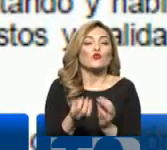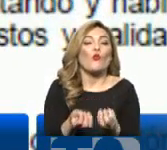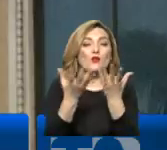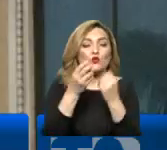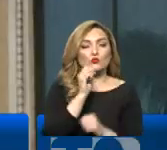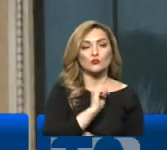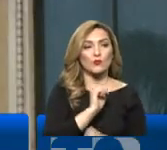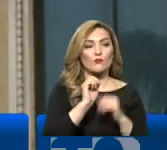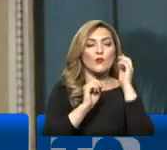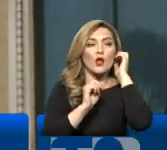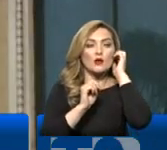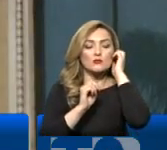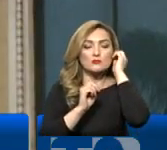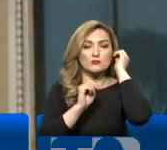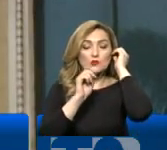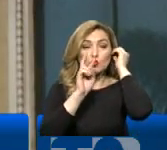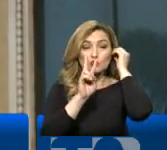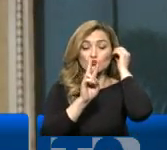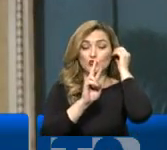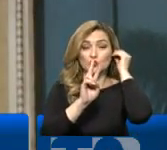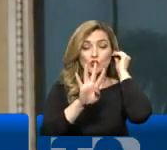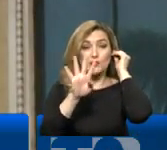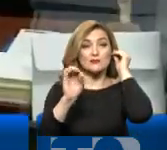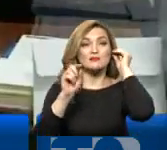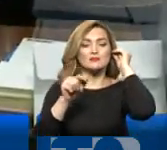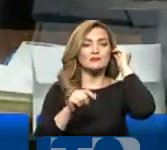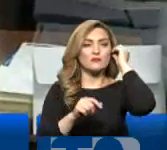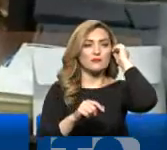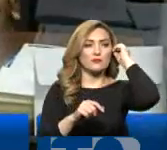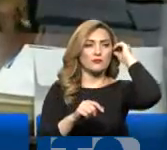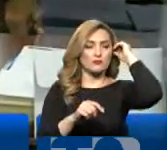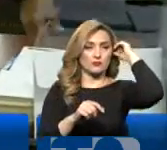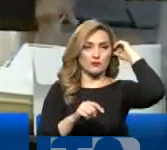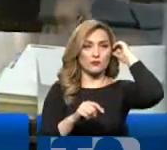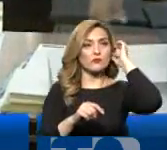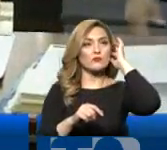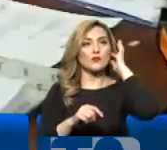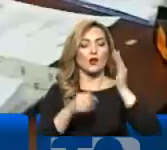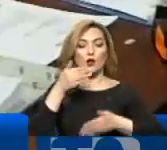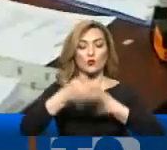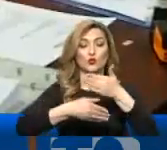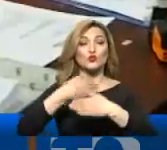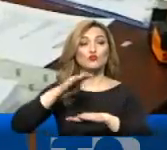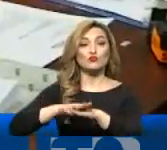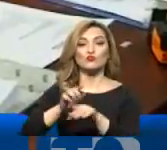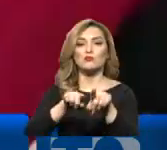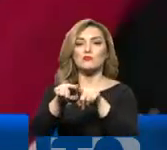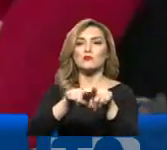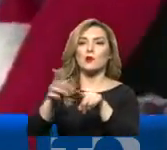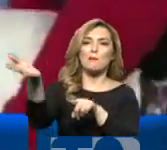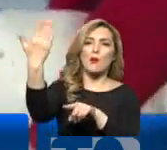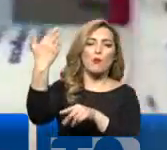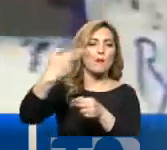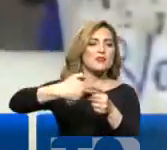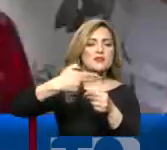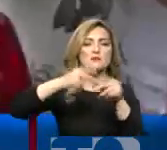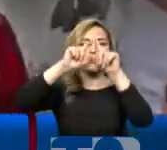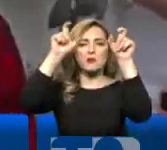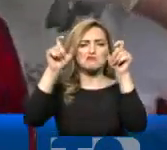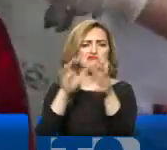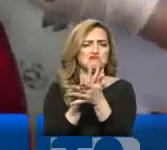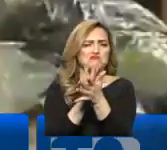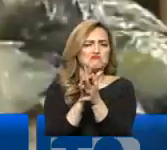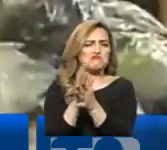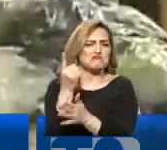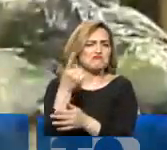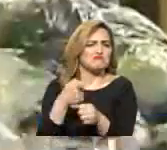$210.000. Adicionalmente, según el ente de control, en ese proceso no se convocó a otros proveedores. Otro informe de auditoría sobre